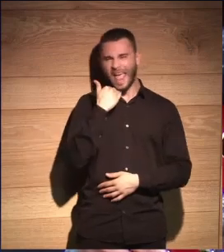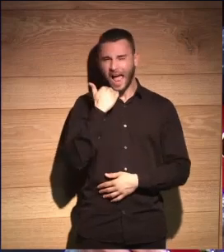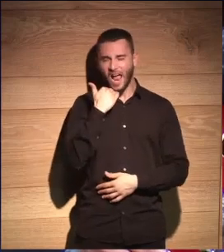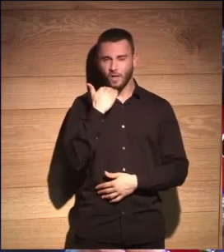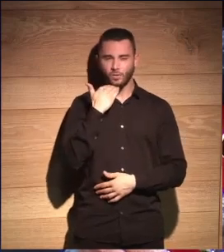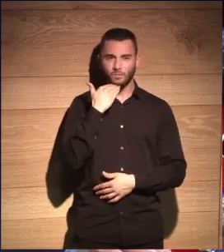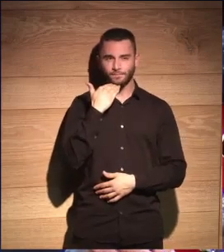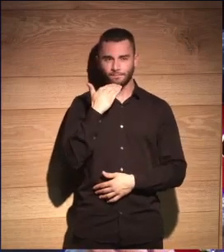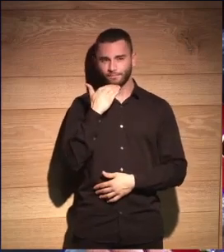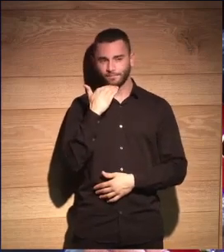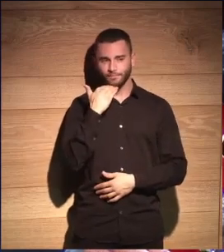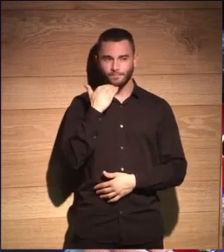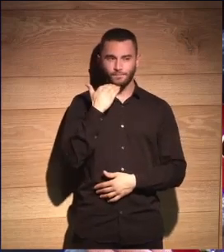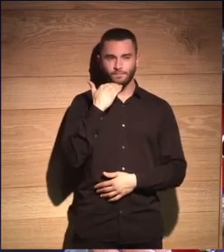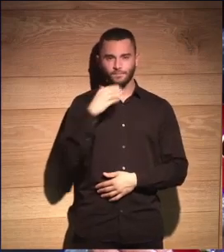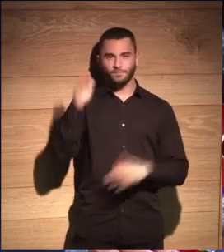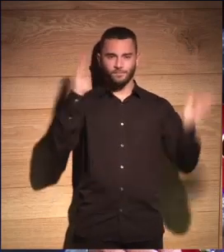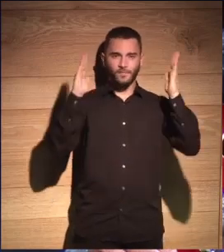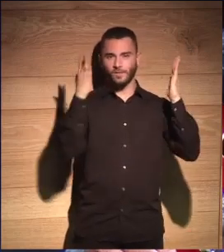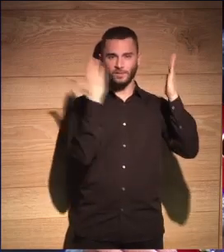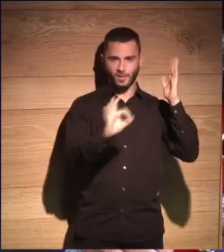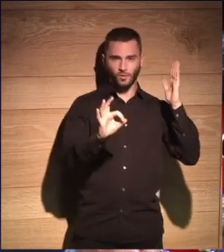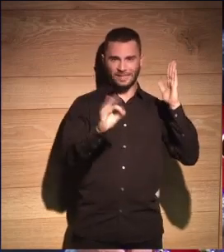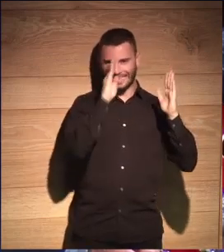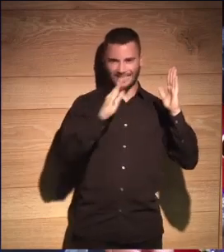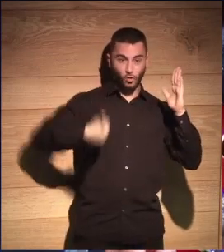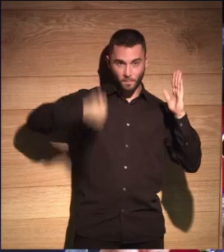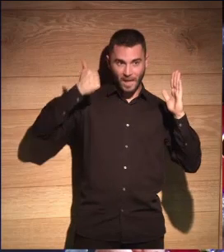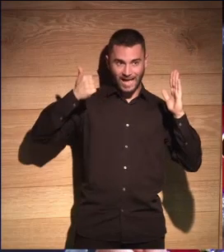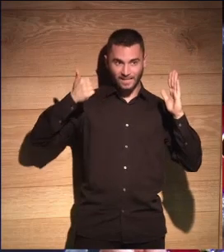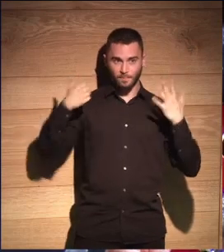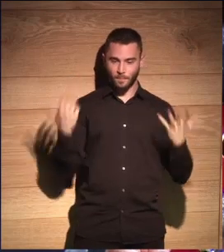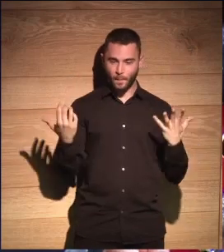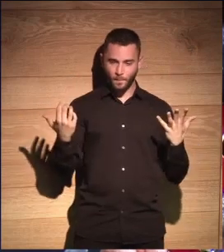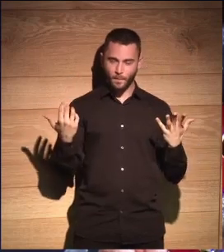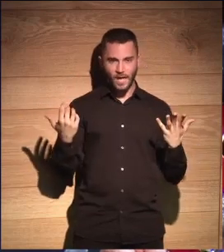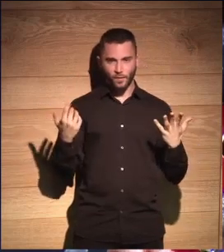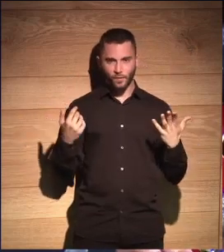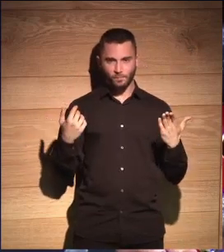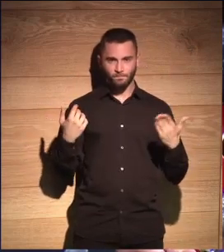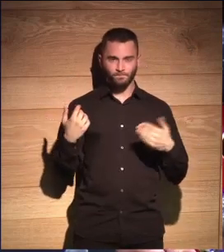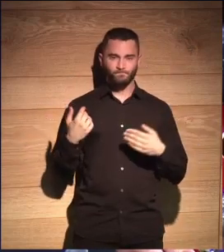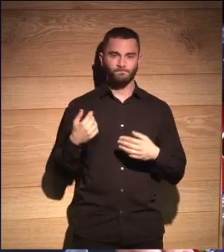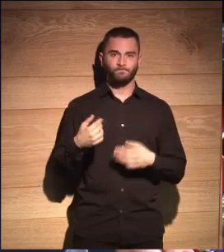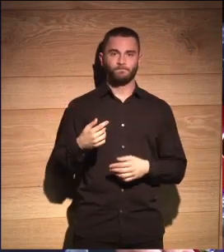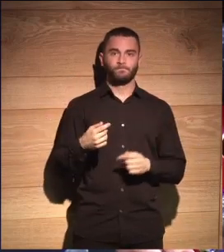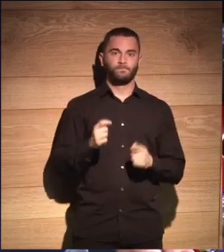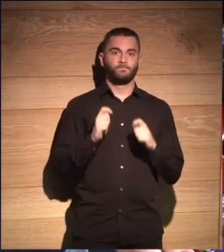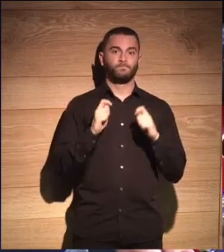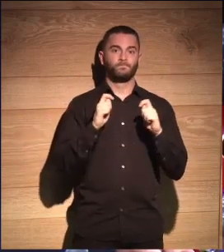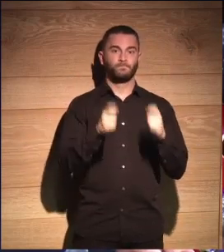algo que está basado en los años 50, que es más clásico, creo que aporta una capa que le